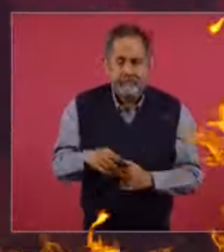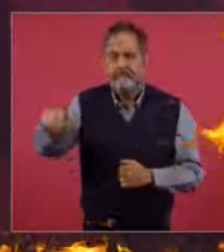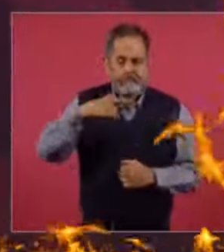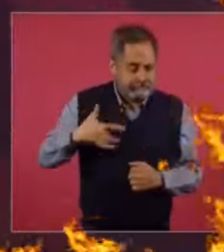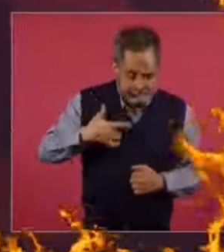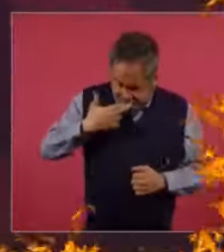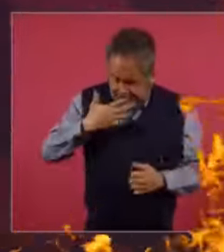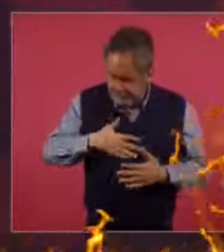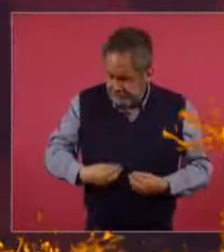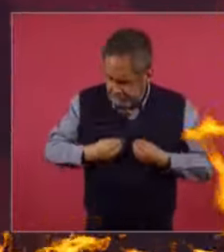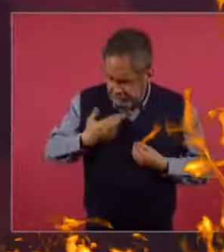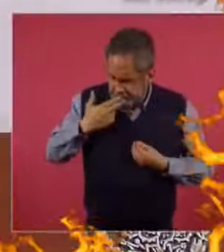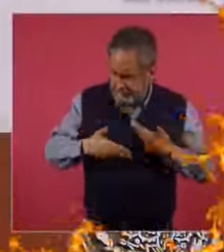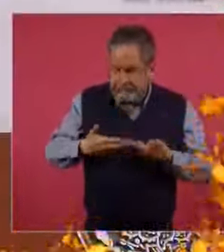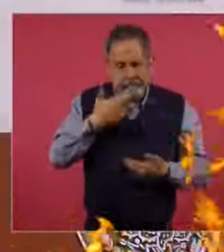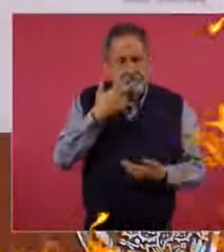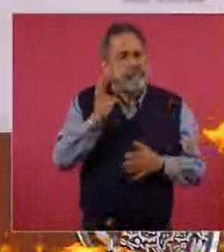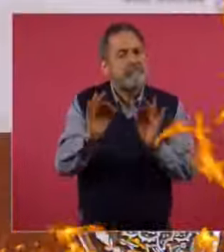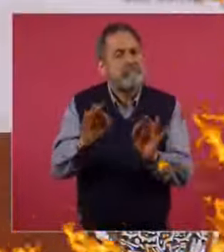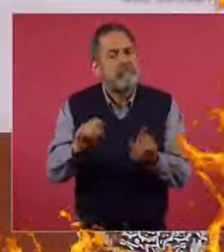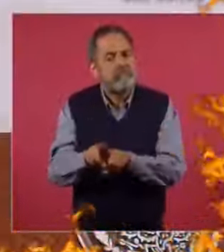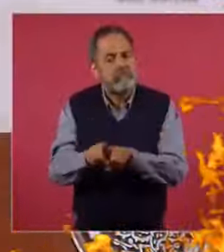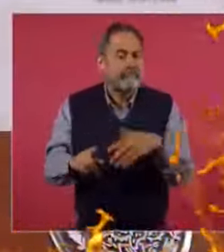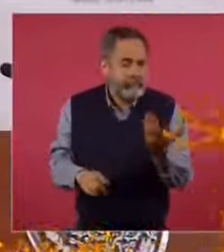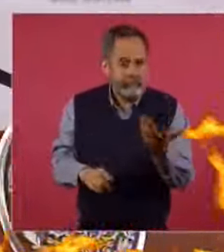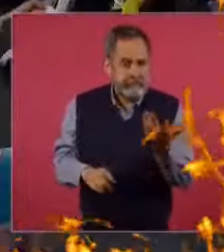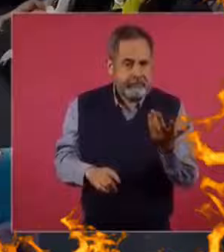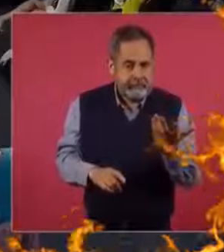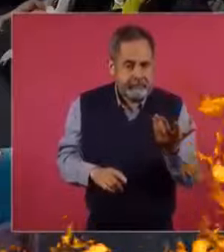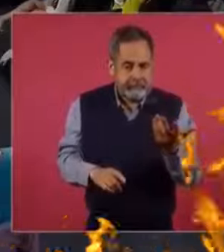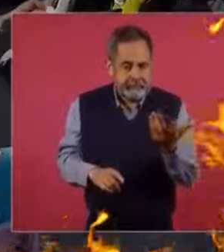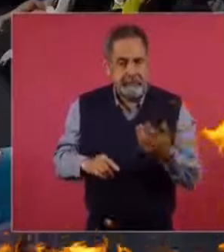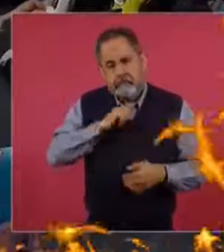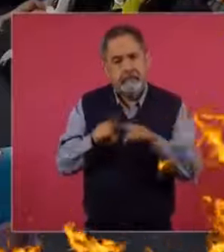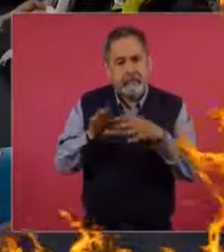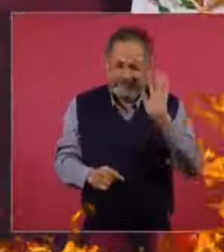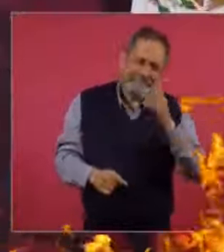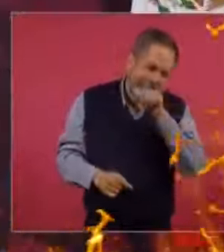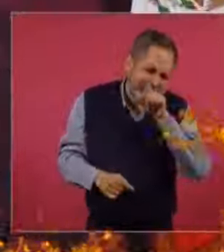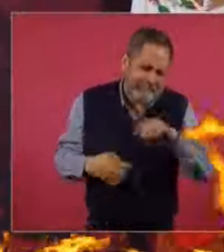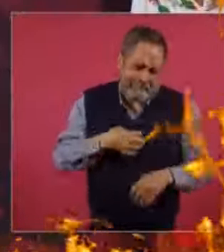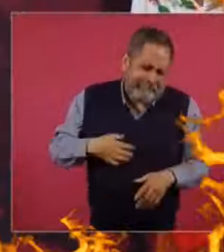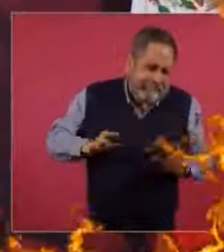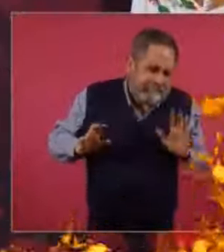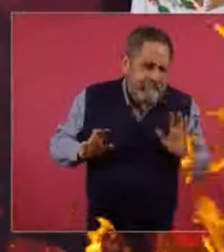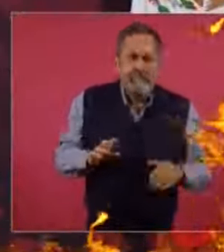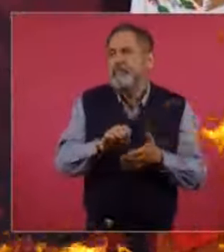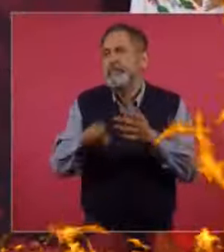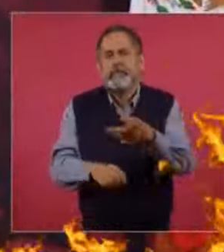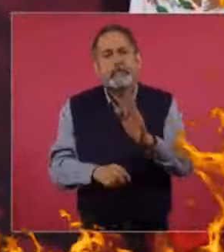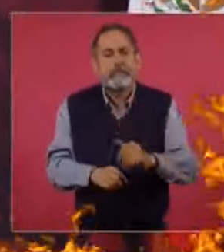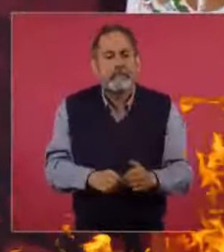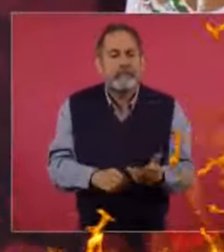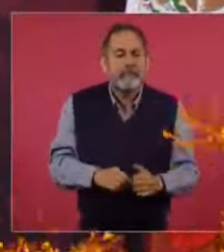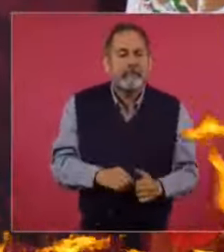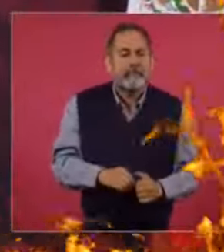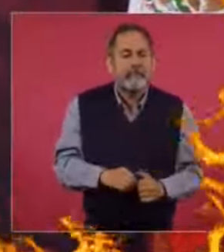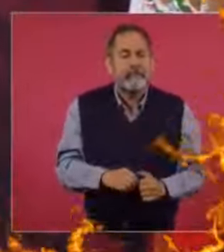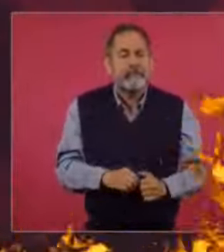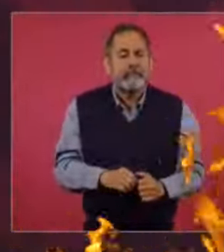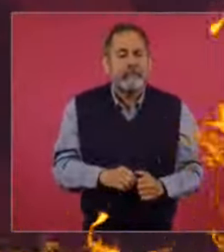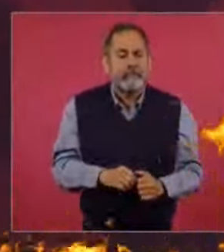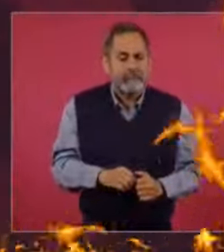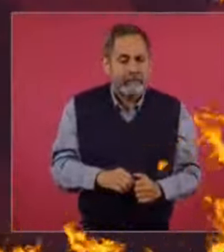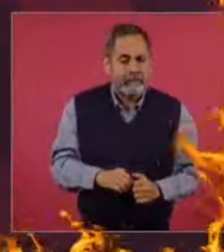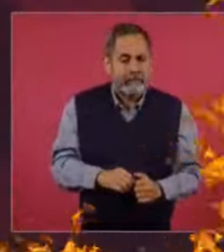siente que mejoró, y así también lo señala el INEGI. El que